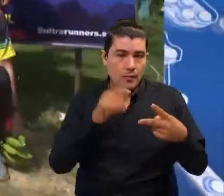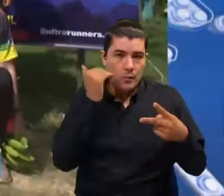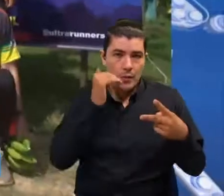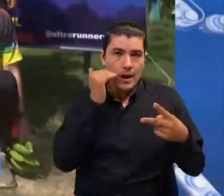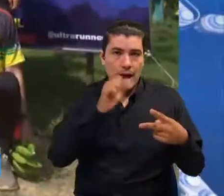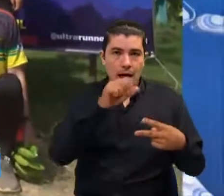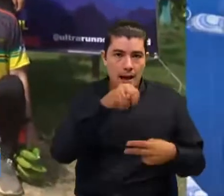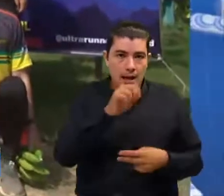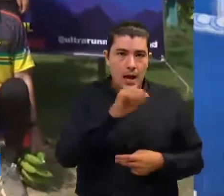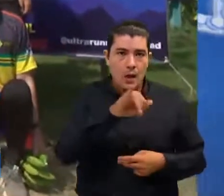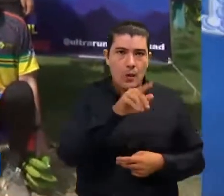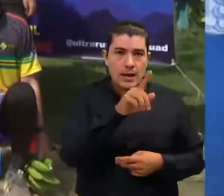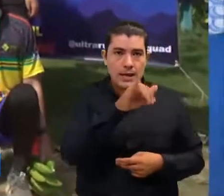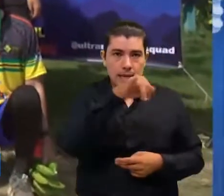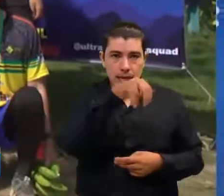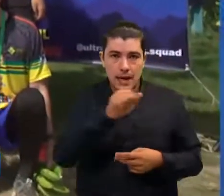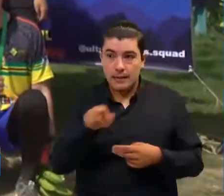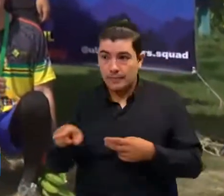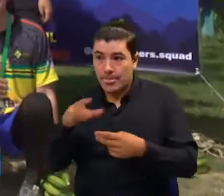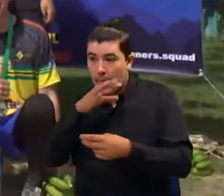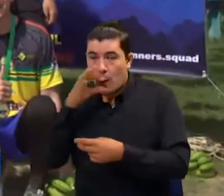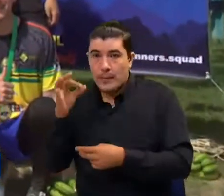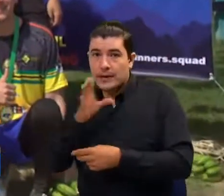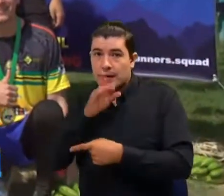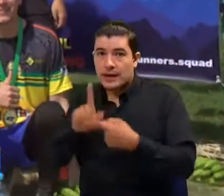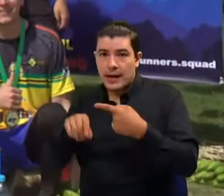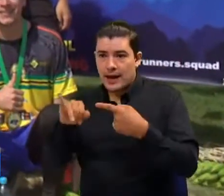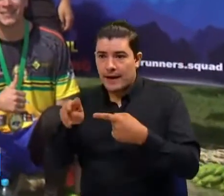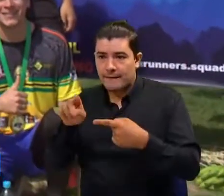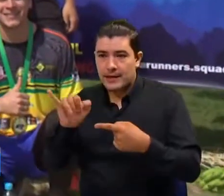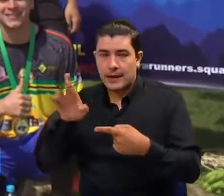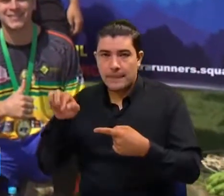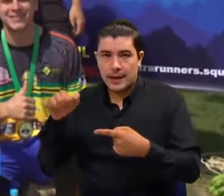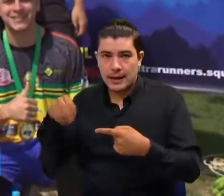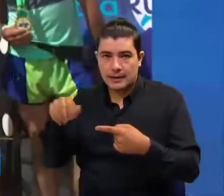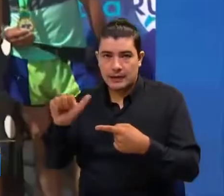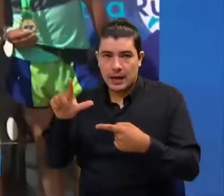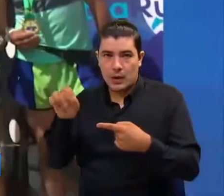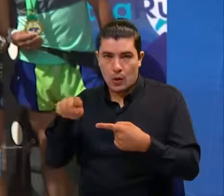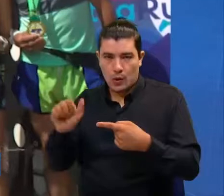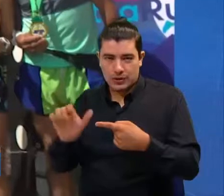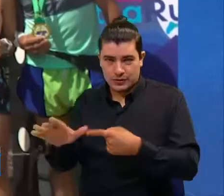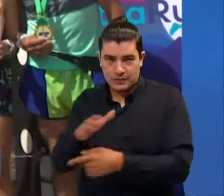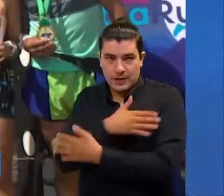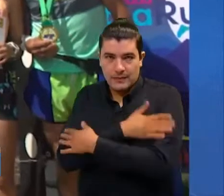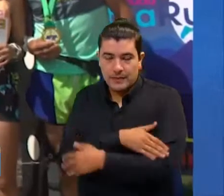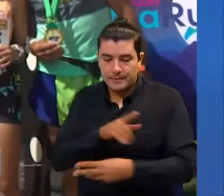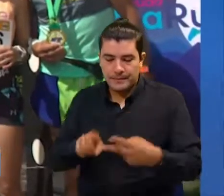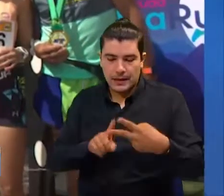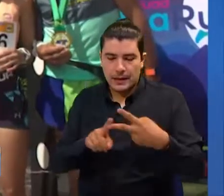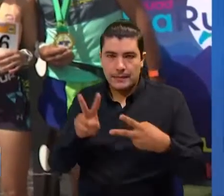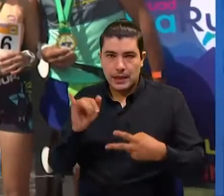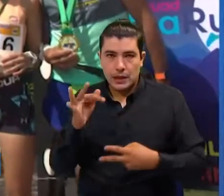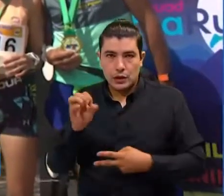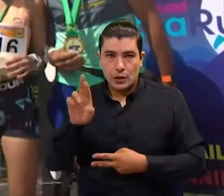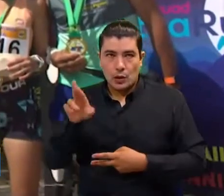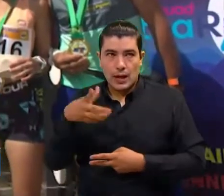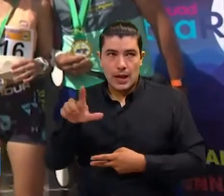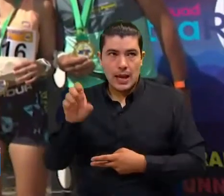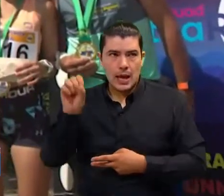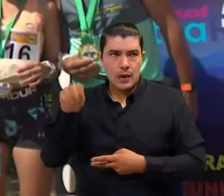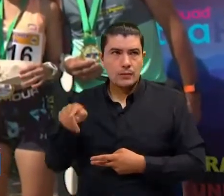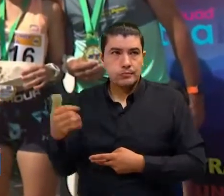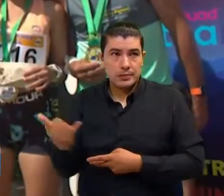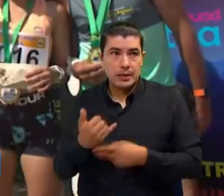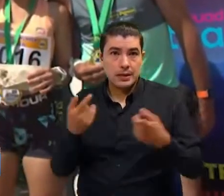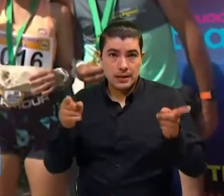en las mujeres. En los hombres estuvo Javier Peñalosa de Pamplona, que vino a reclamar el título. Víctor León también se hizo presente. Por